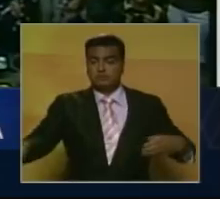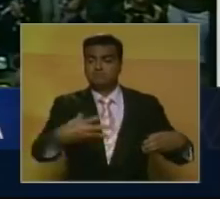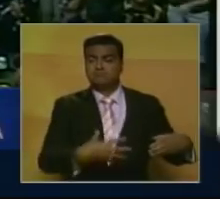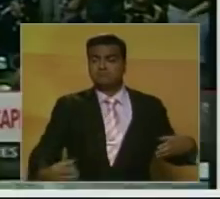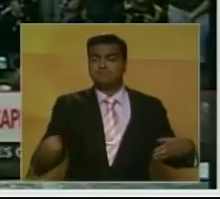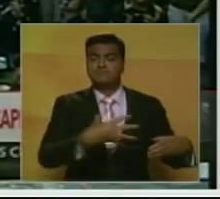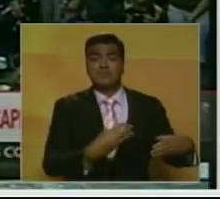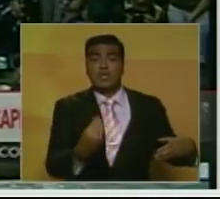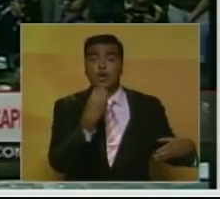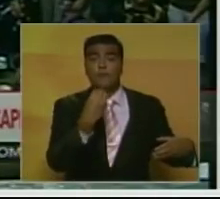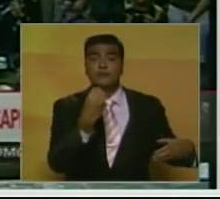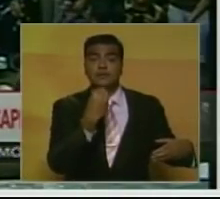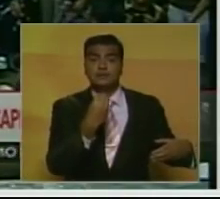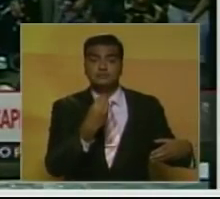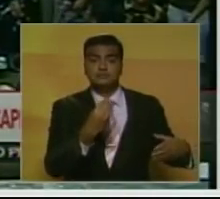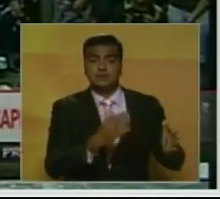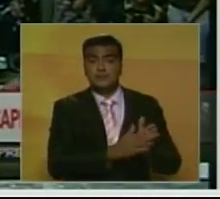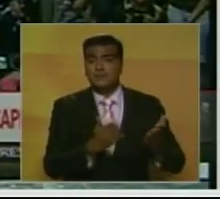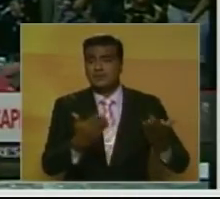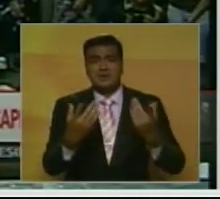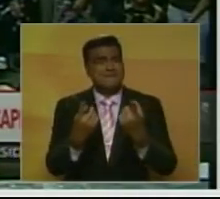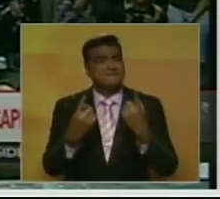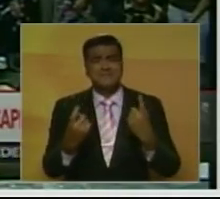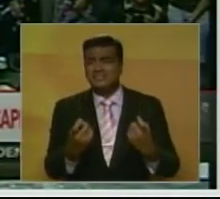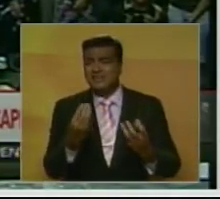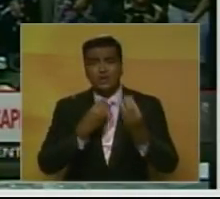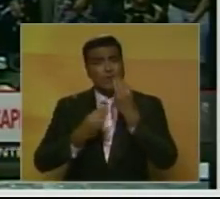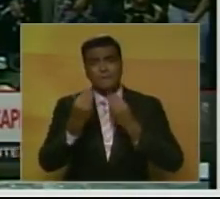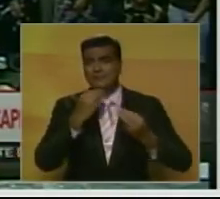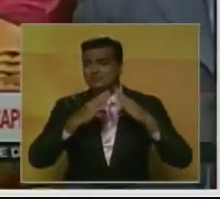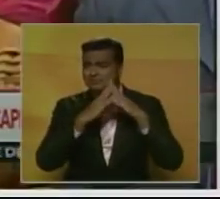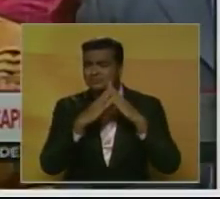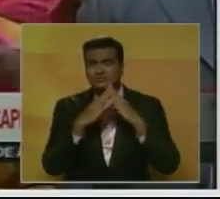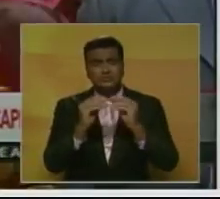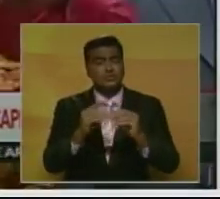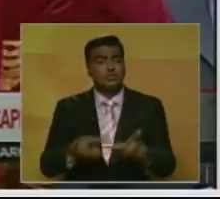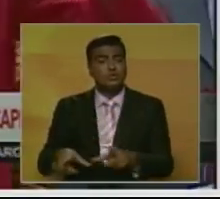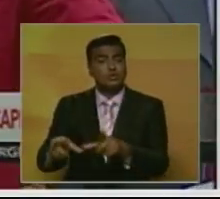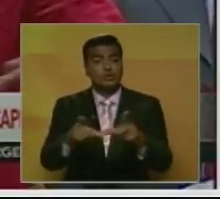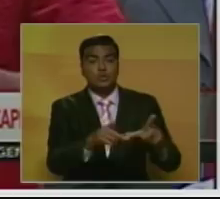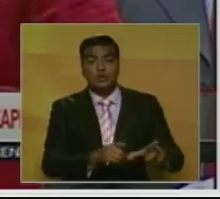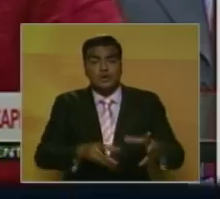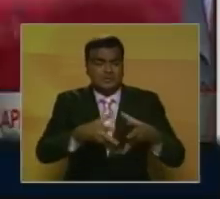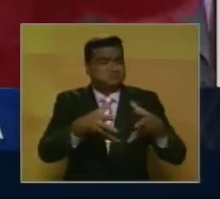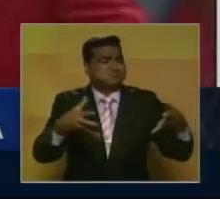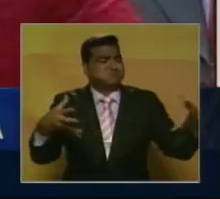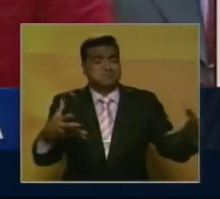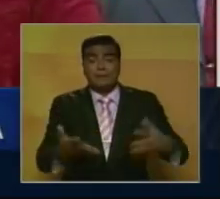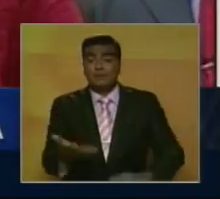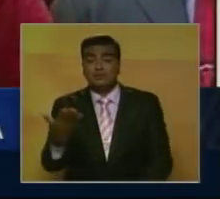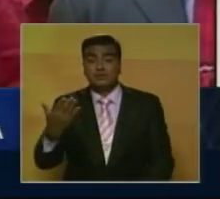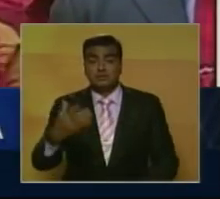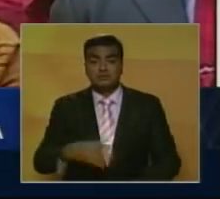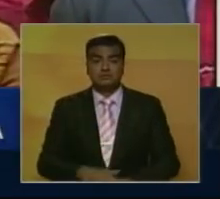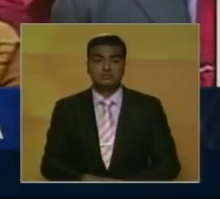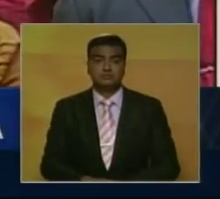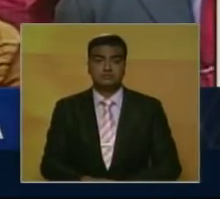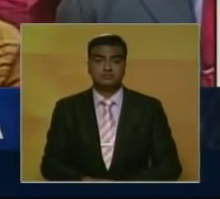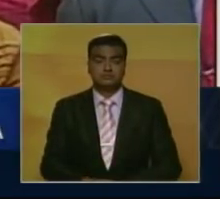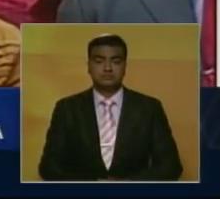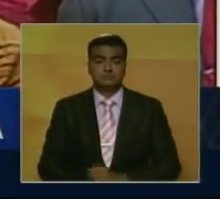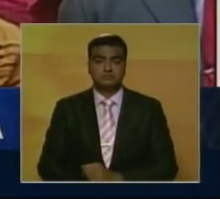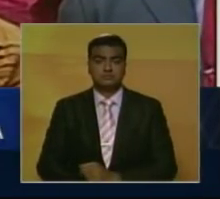acaparamiento, provocando un desabastecimiento inducido o una inflación inducida, además de la real,